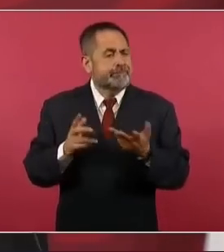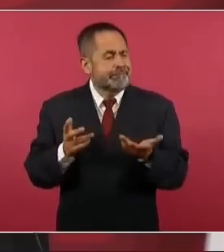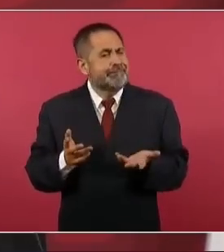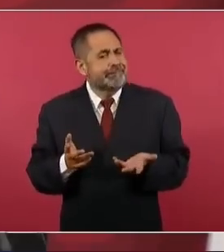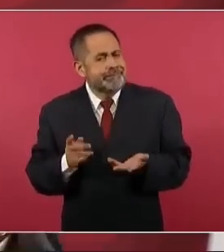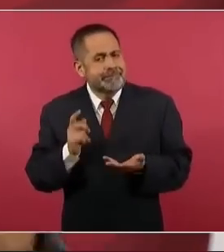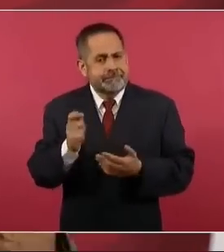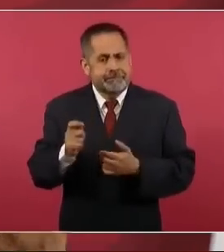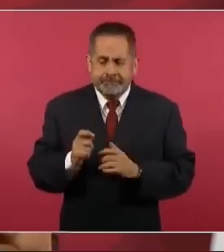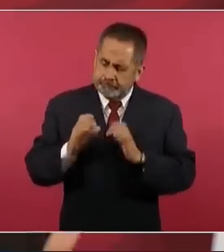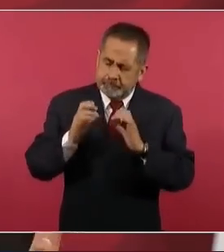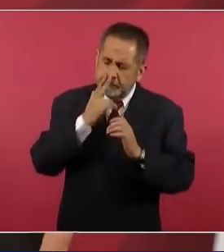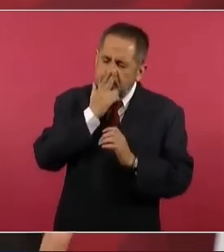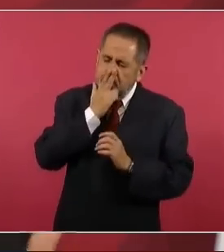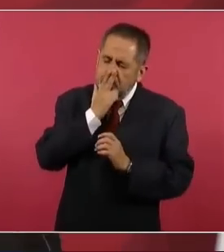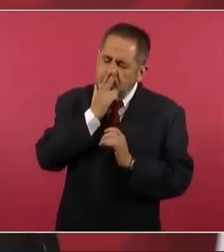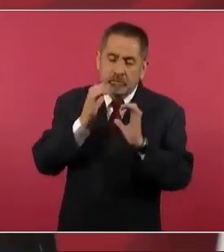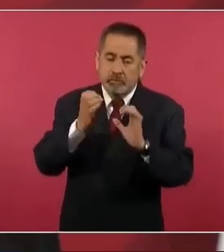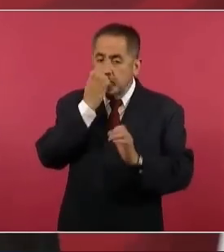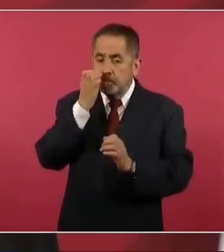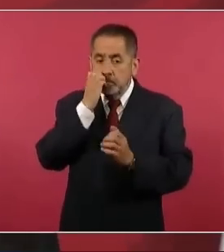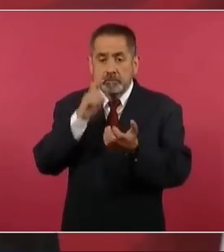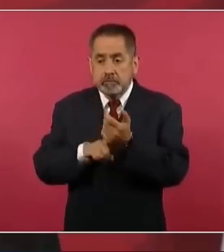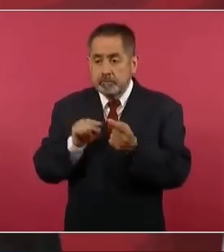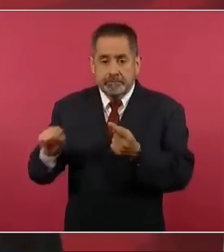Entonces, cuidar estas escuelas